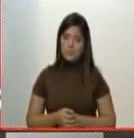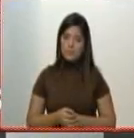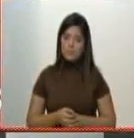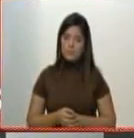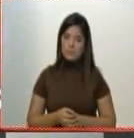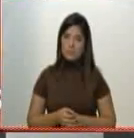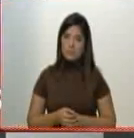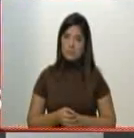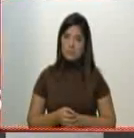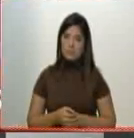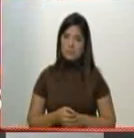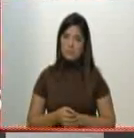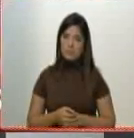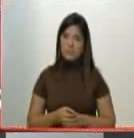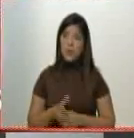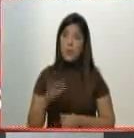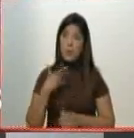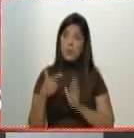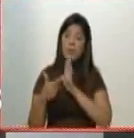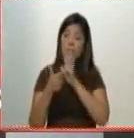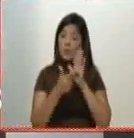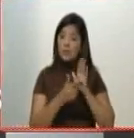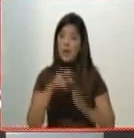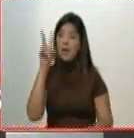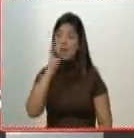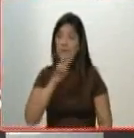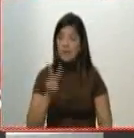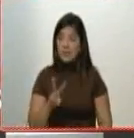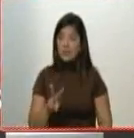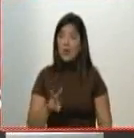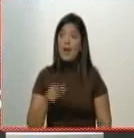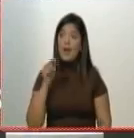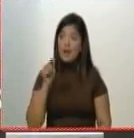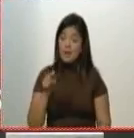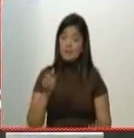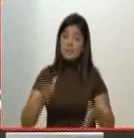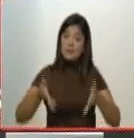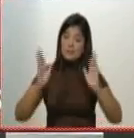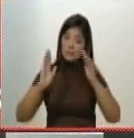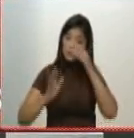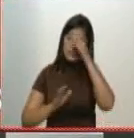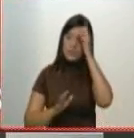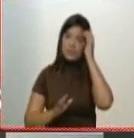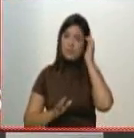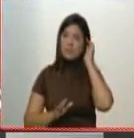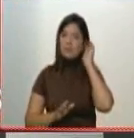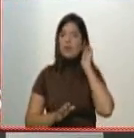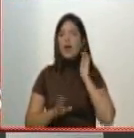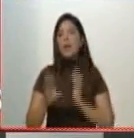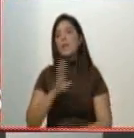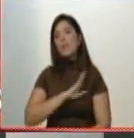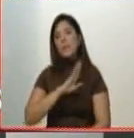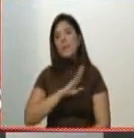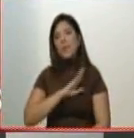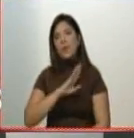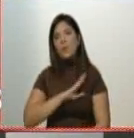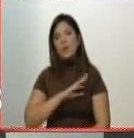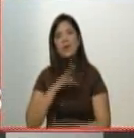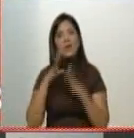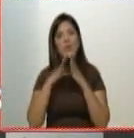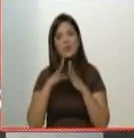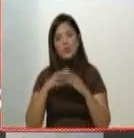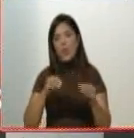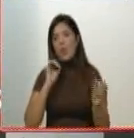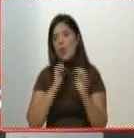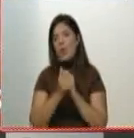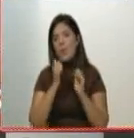Pues inaugurar y mostrarle a Venezuela entera estas residencias que son pertenencia de nuestros atletas